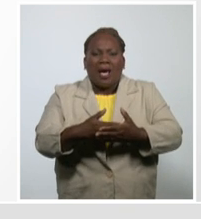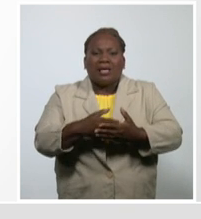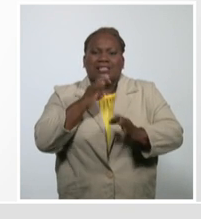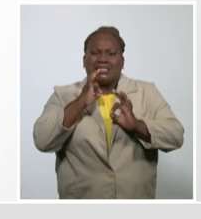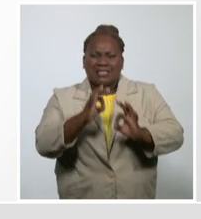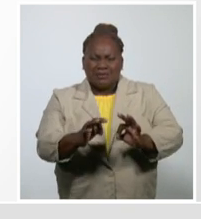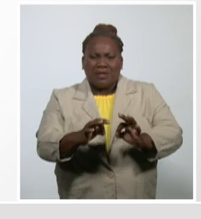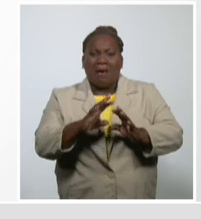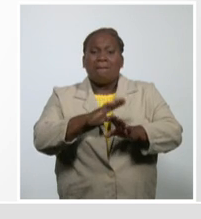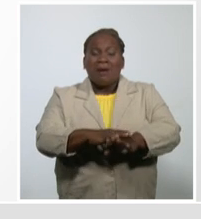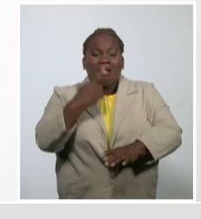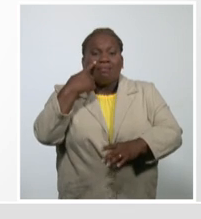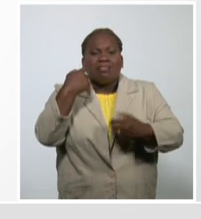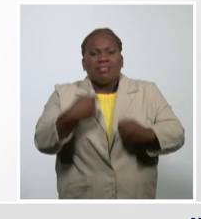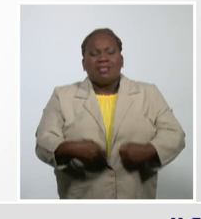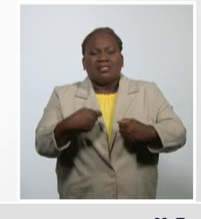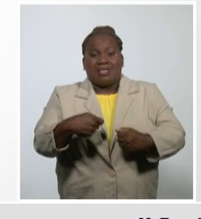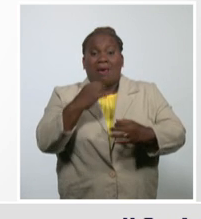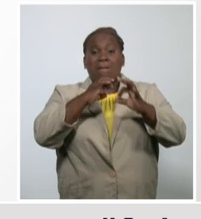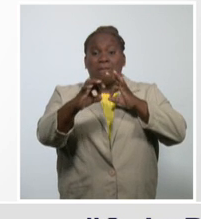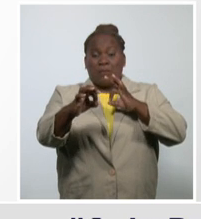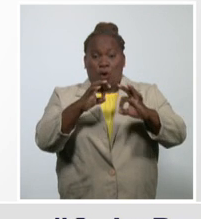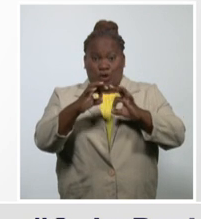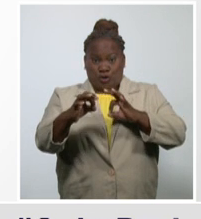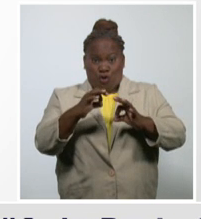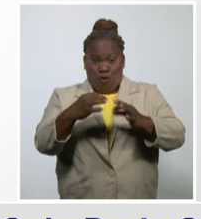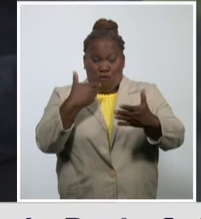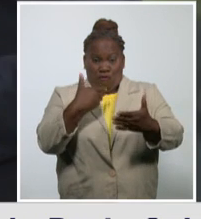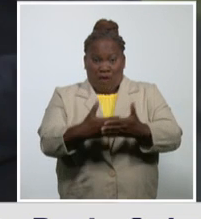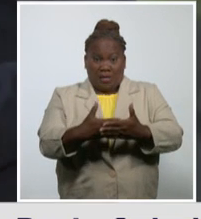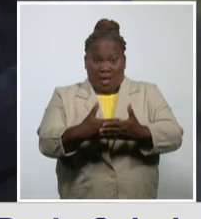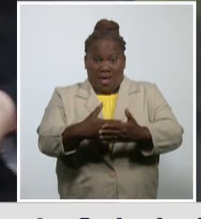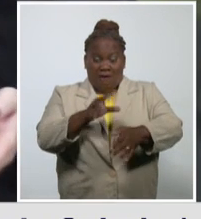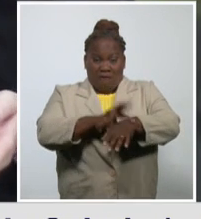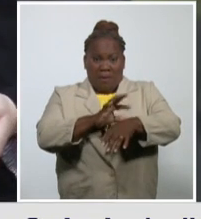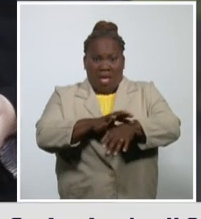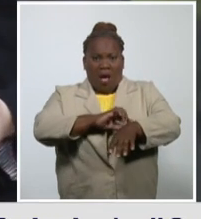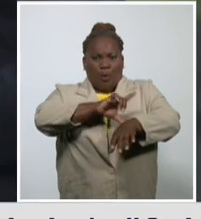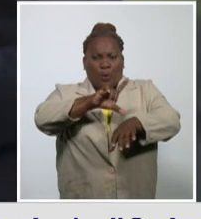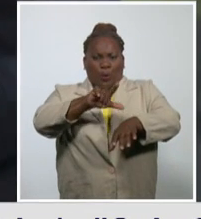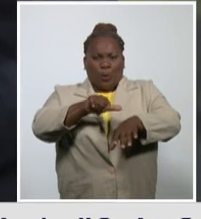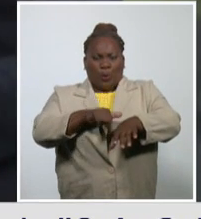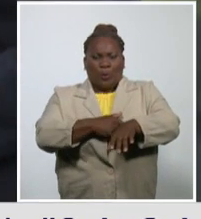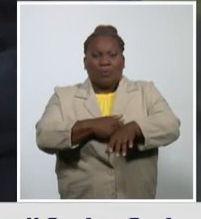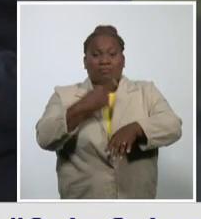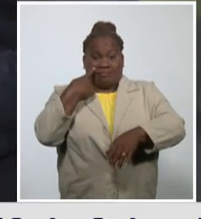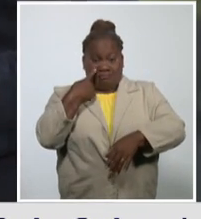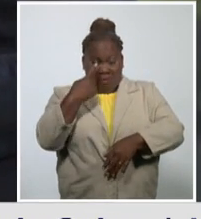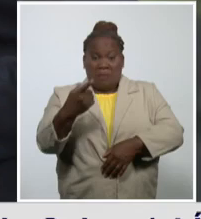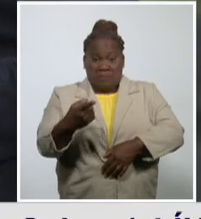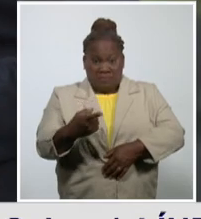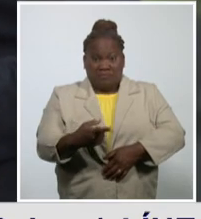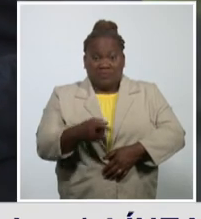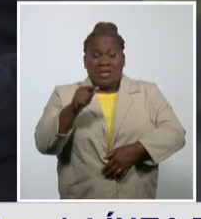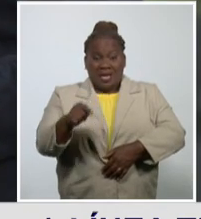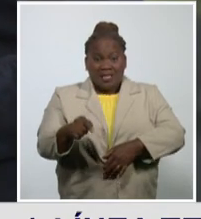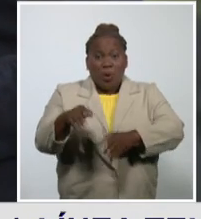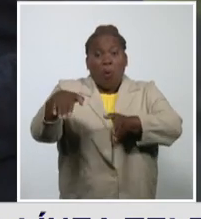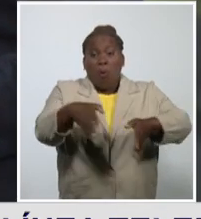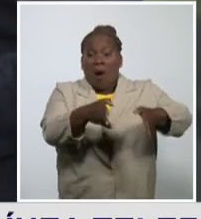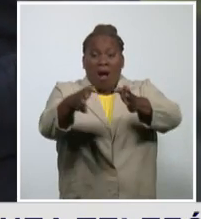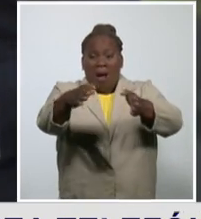otros factores, si la protección ante la enfermedad es duradera. Como vemos, se trata en efecto de un camino largo